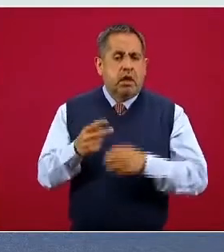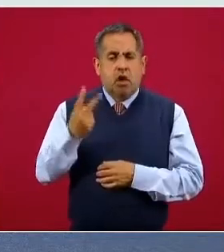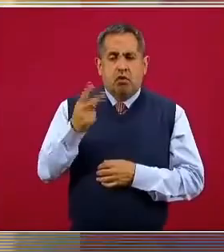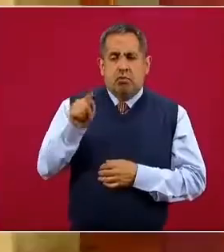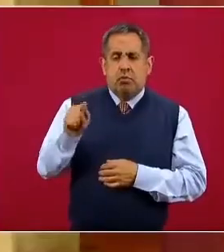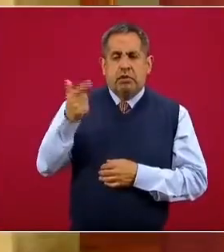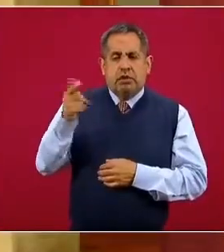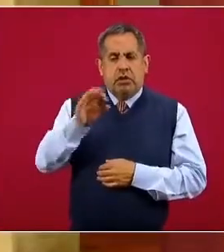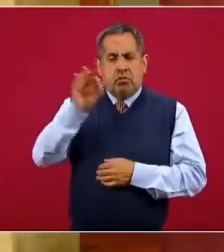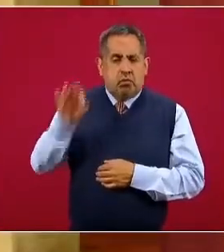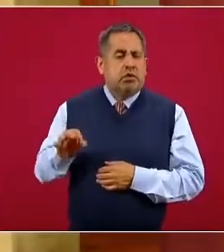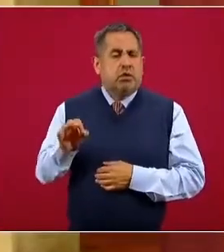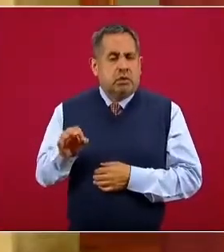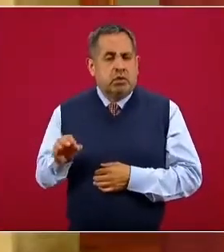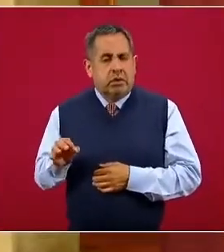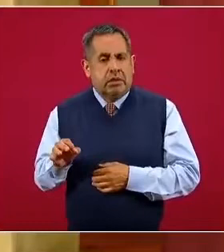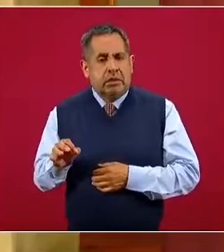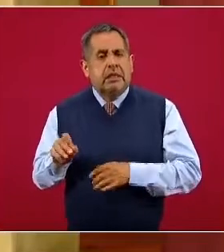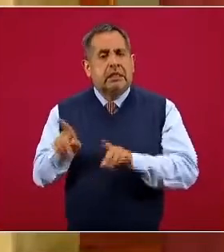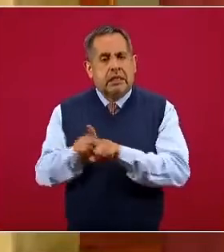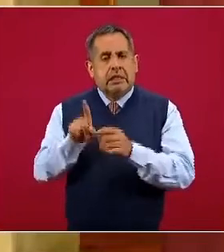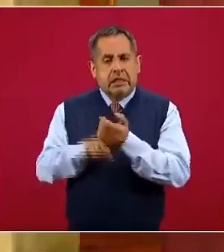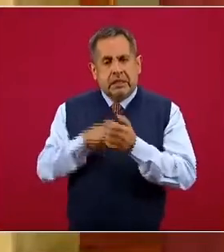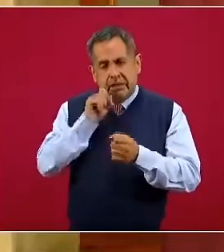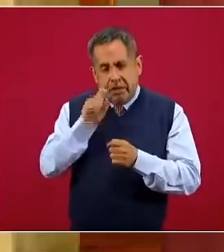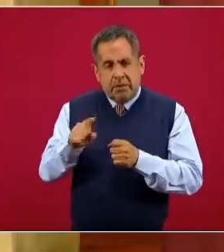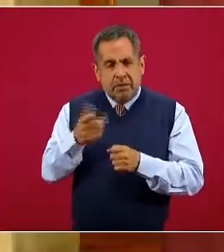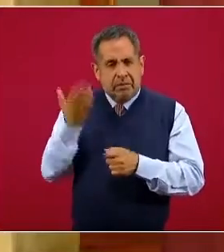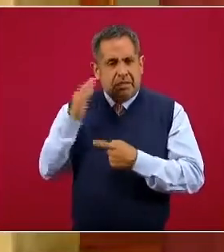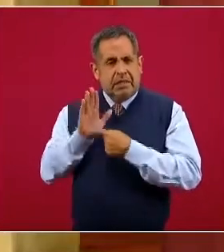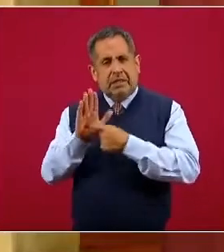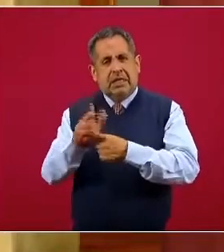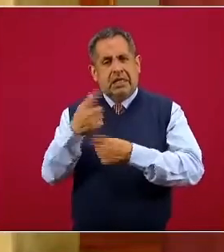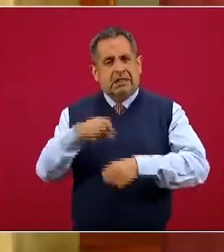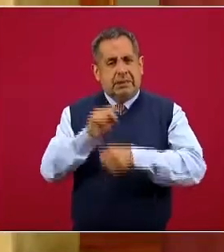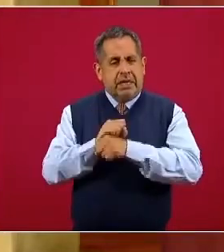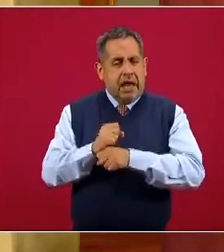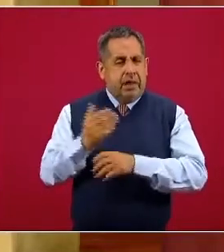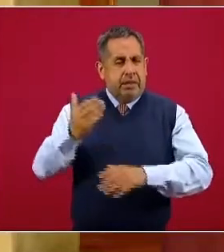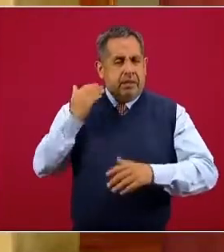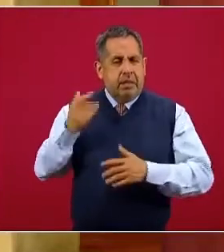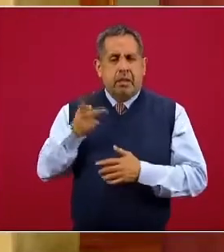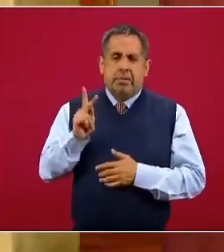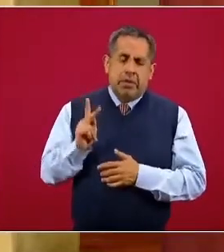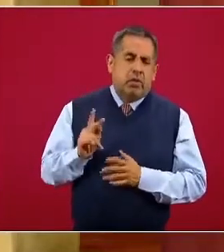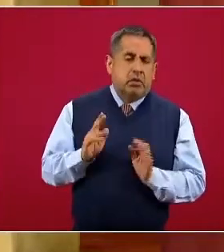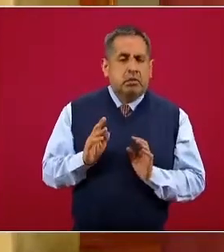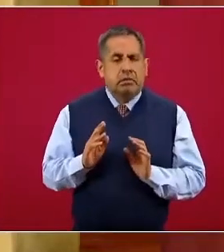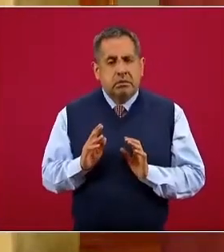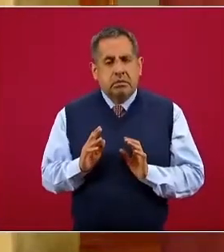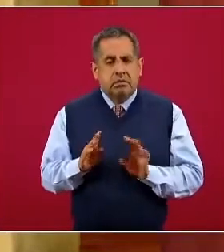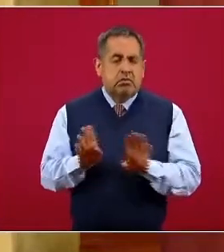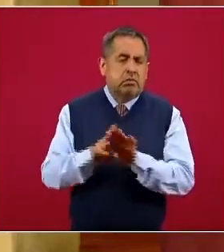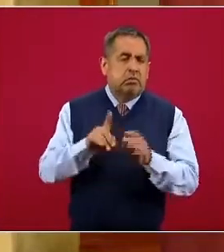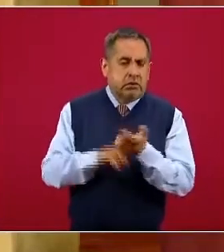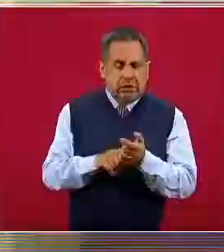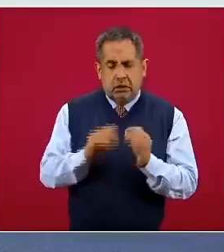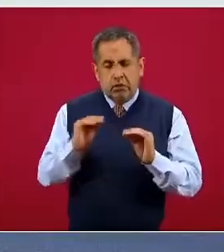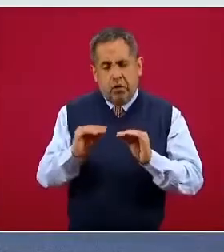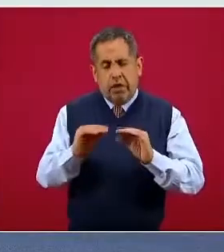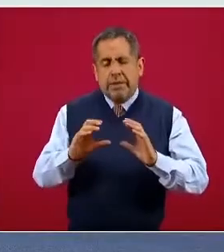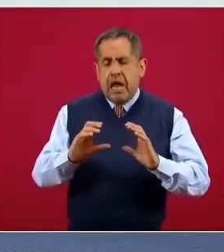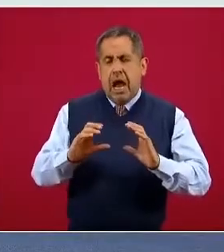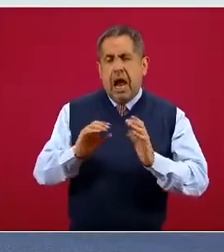2.7%, es un valor también similar al que presentábamos la semana pasada, pero que aún así se mantiene por